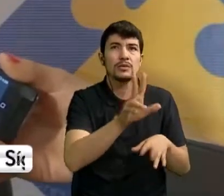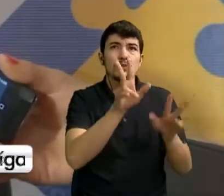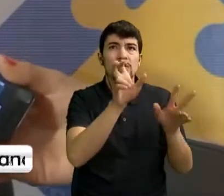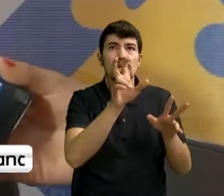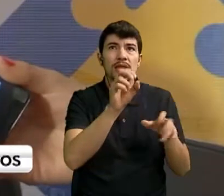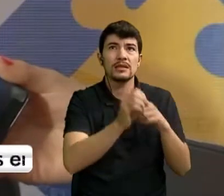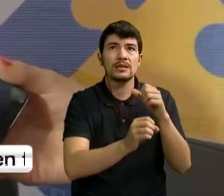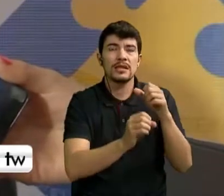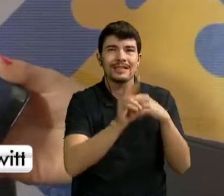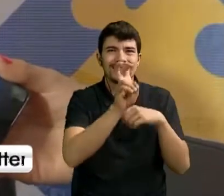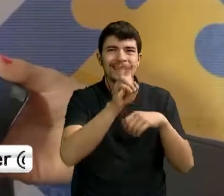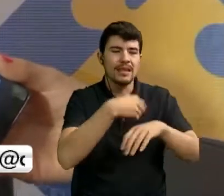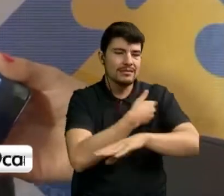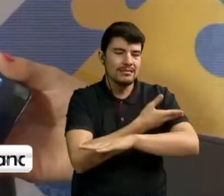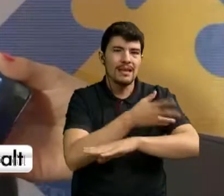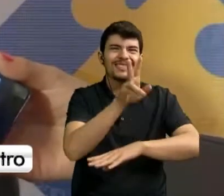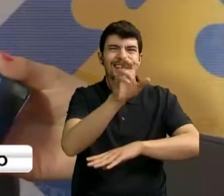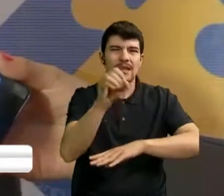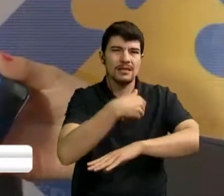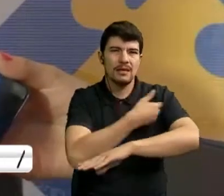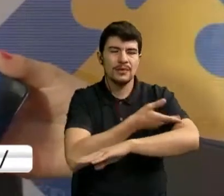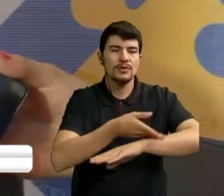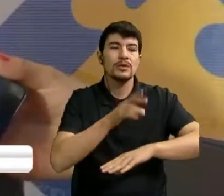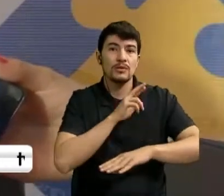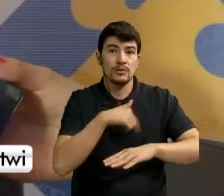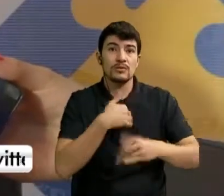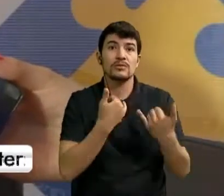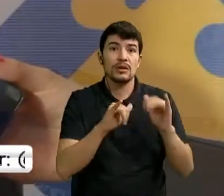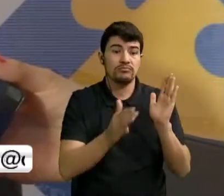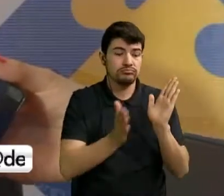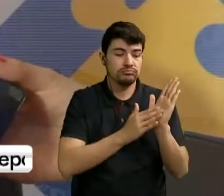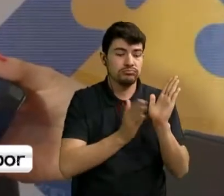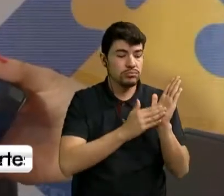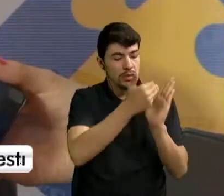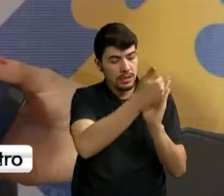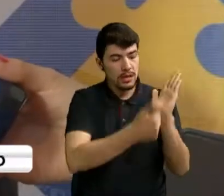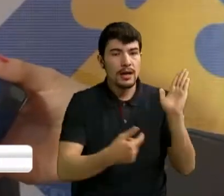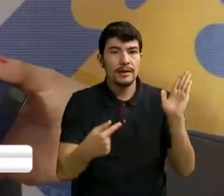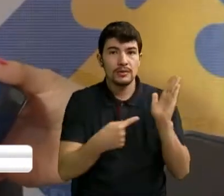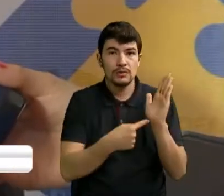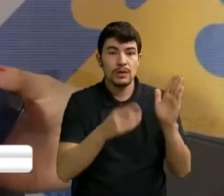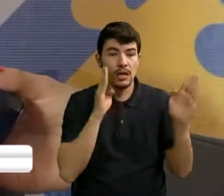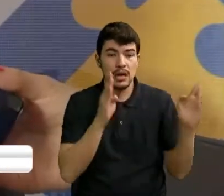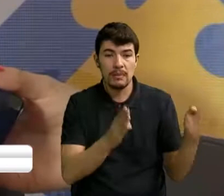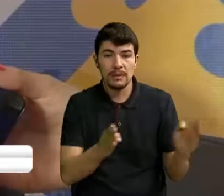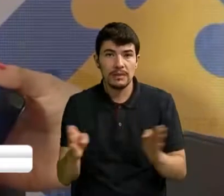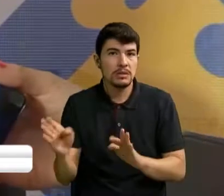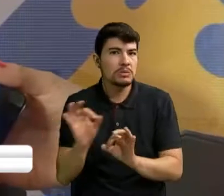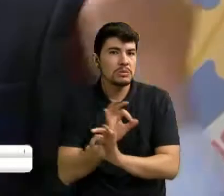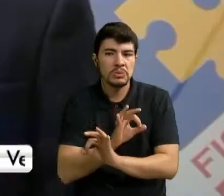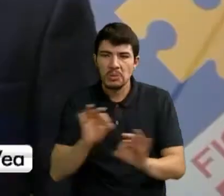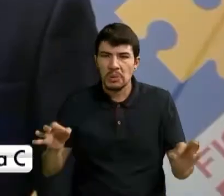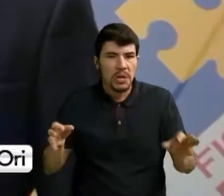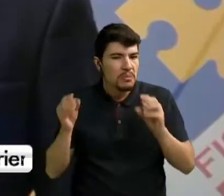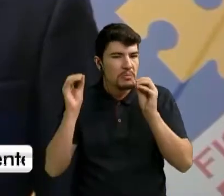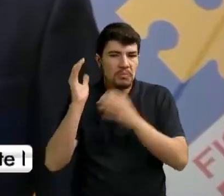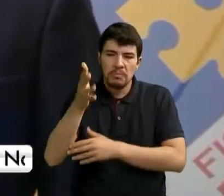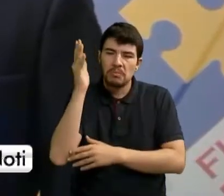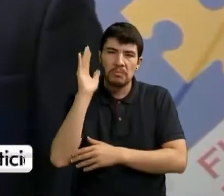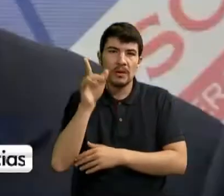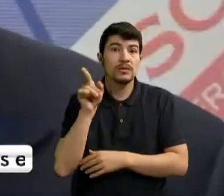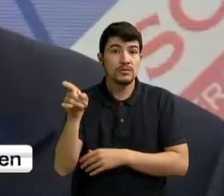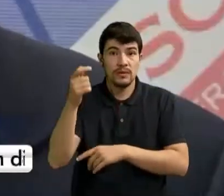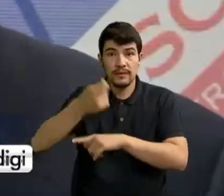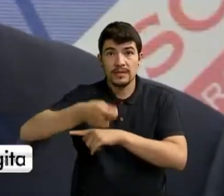capacitación del sector imaginado tenemos evidencias de que la capacitación no se dictó la fiscalía